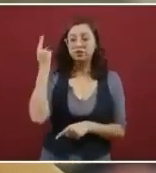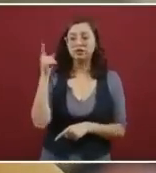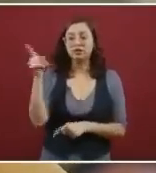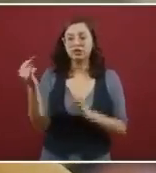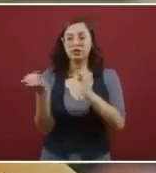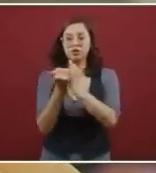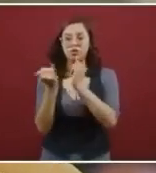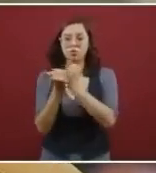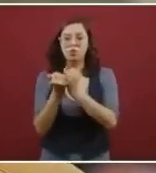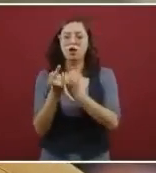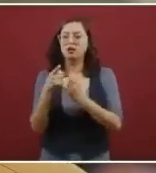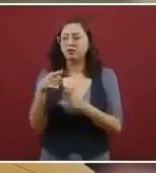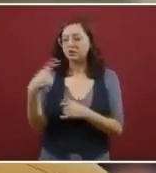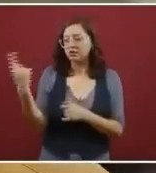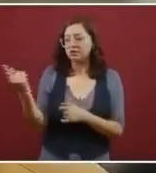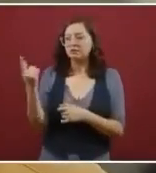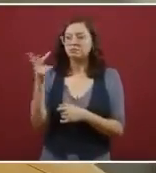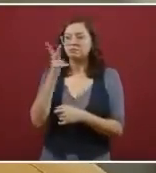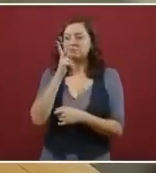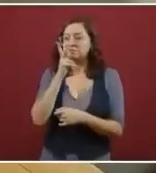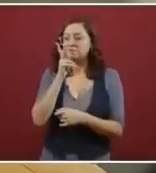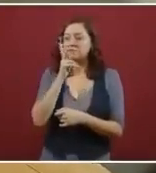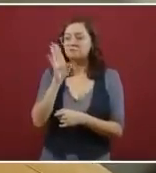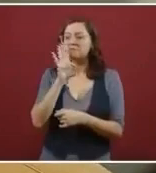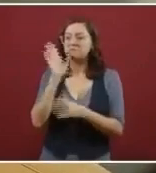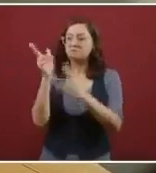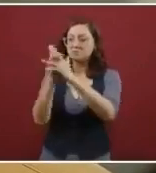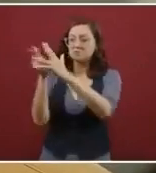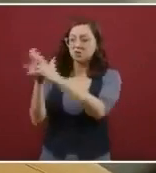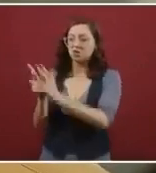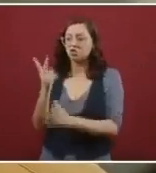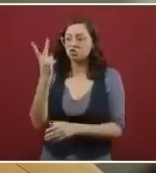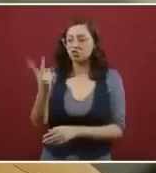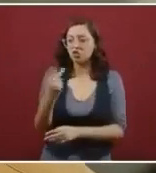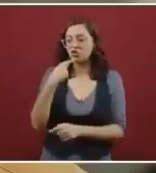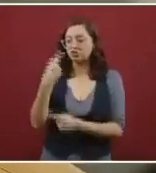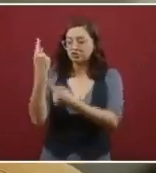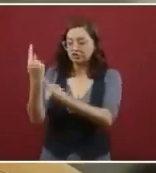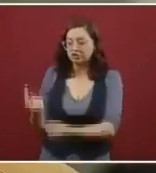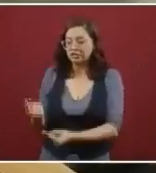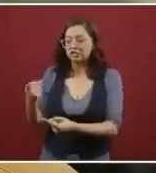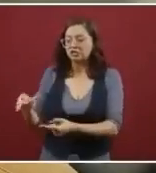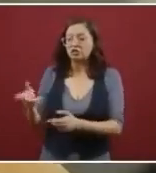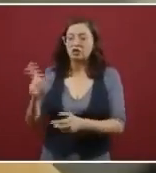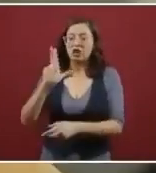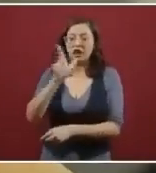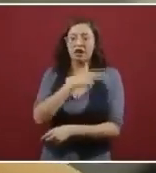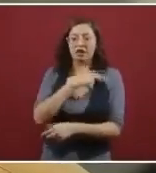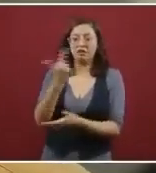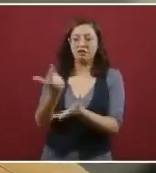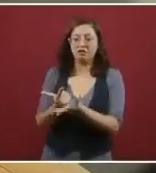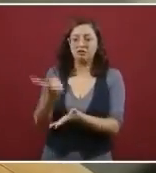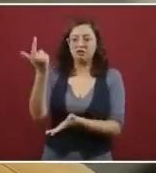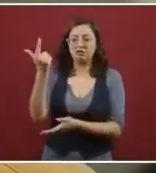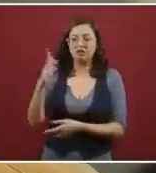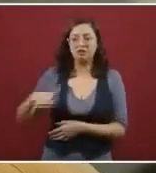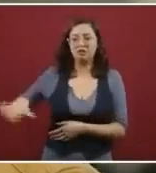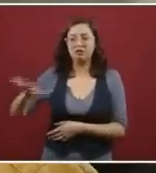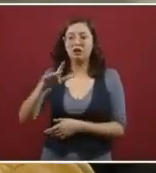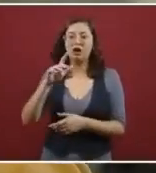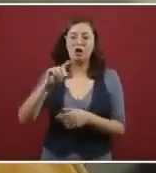a los cuales asesinaron, dos menores gravemente heridos después del asesinato de sus mamás en su tierra natal, presidente, en